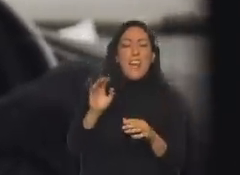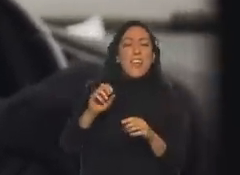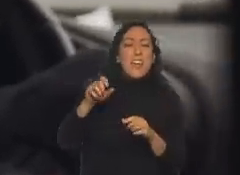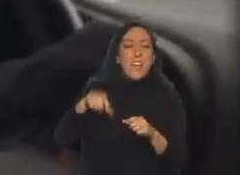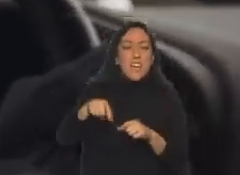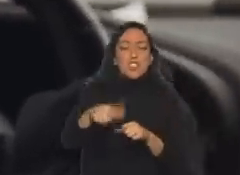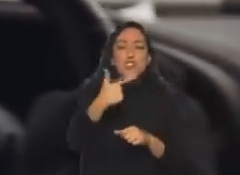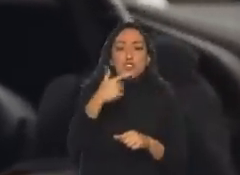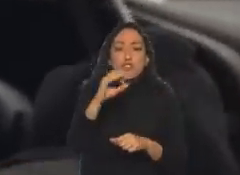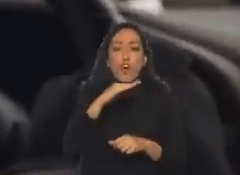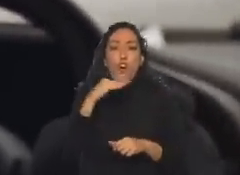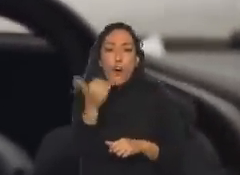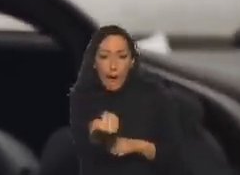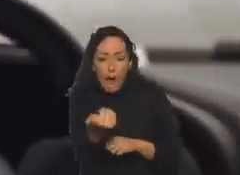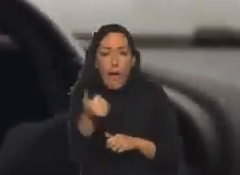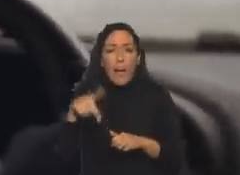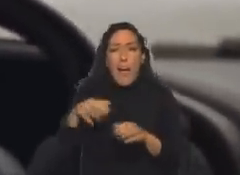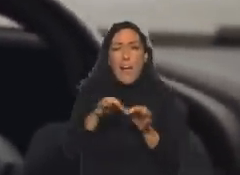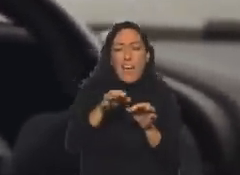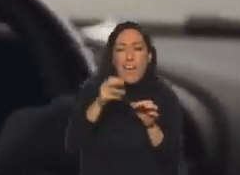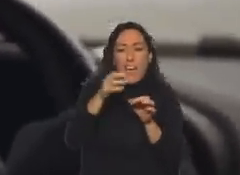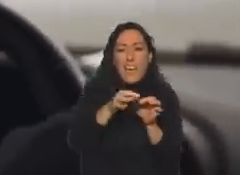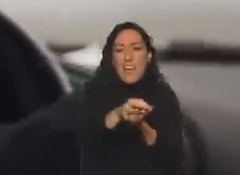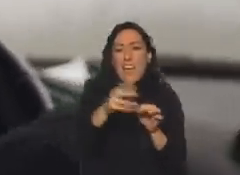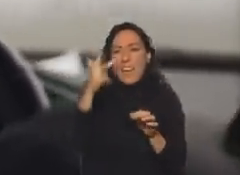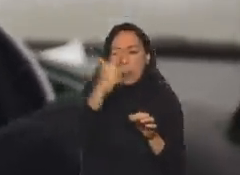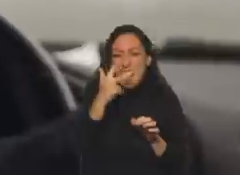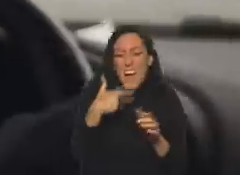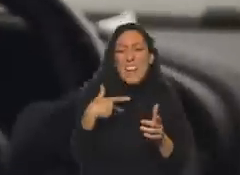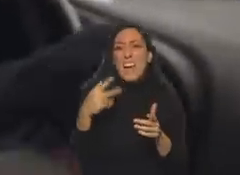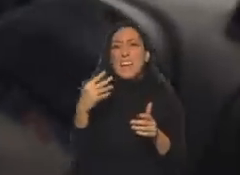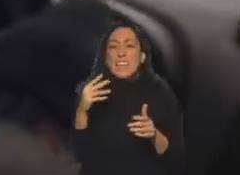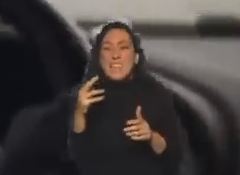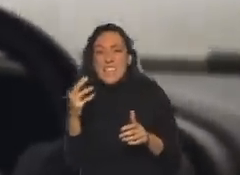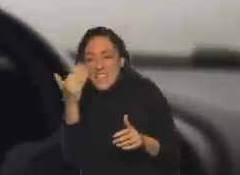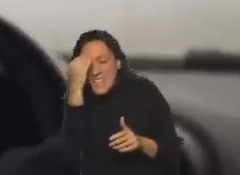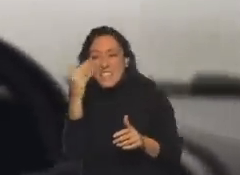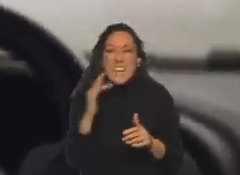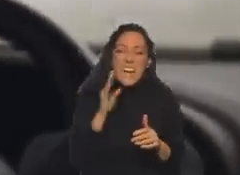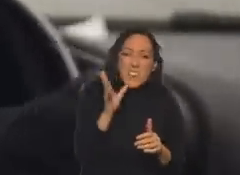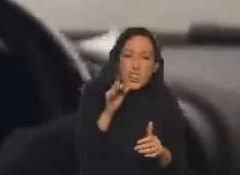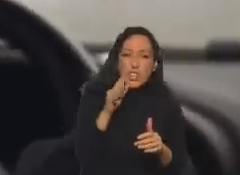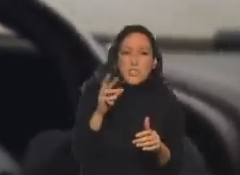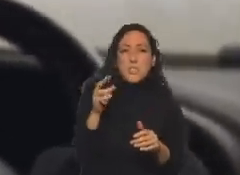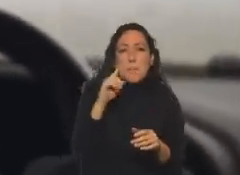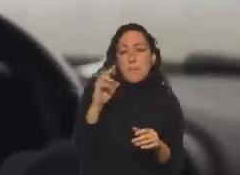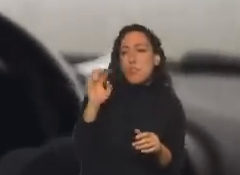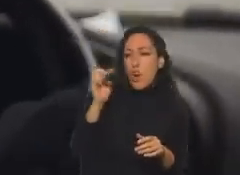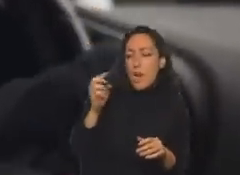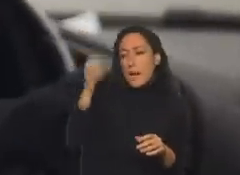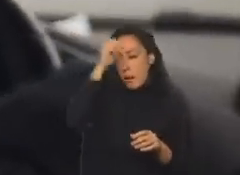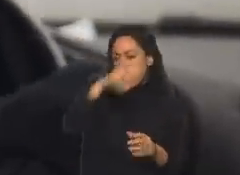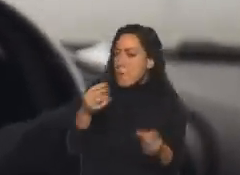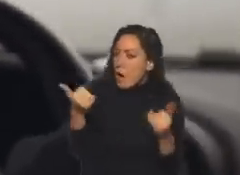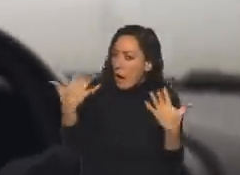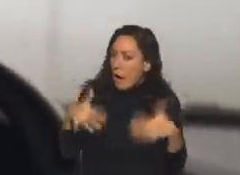Esta es una zona en donde la hectárea cuesta entre 15, 14, 16 mil dólares la hectárea. Son de los campos más caros.